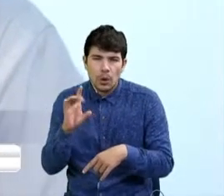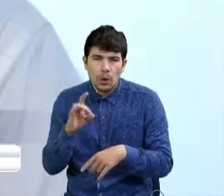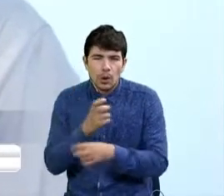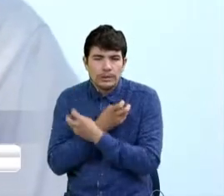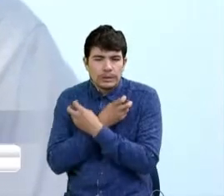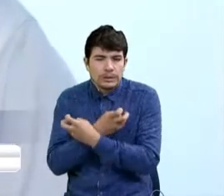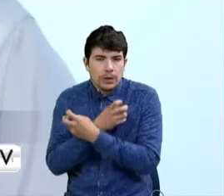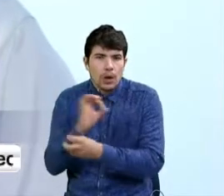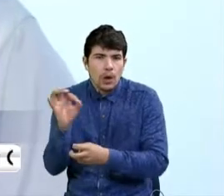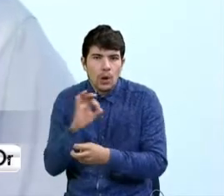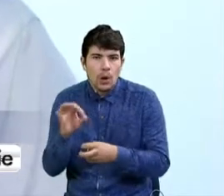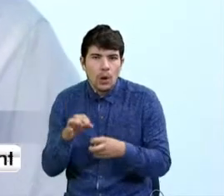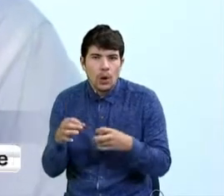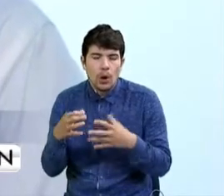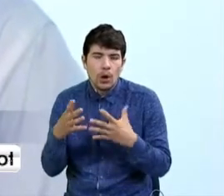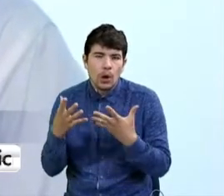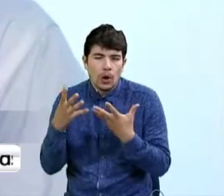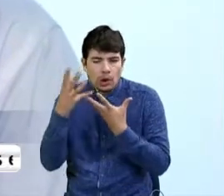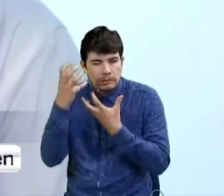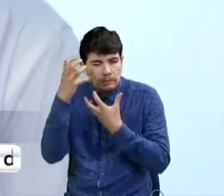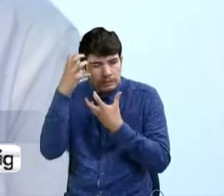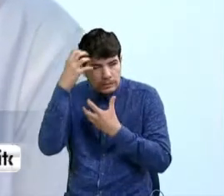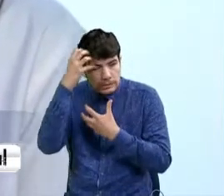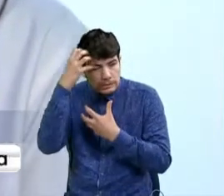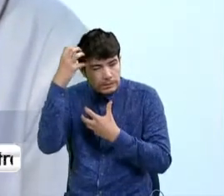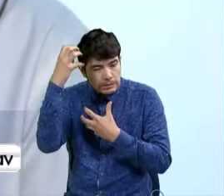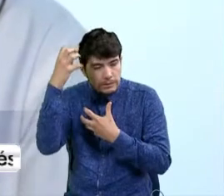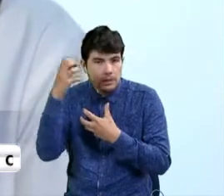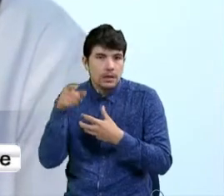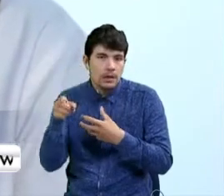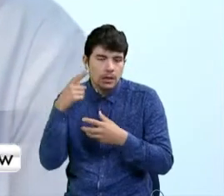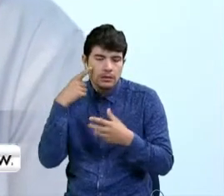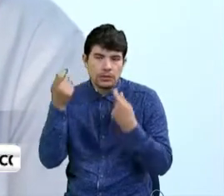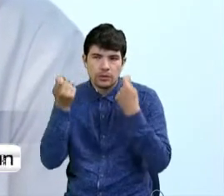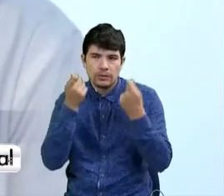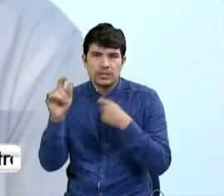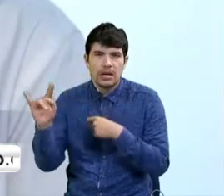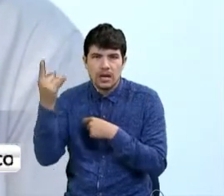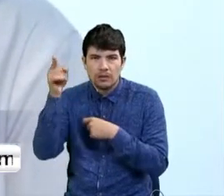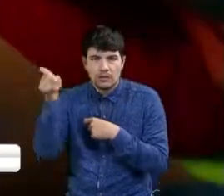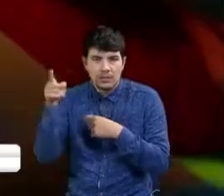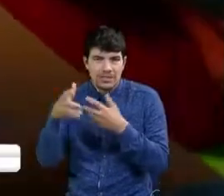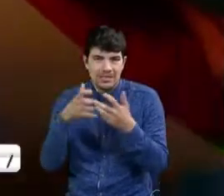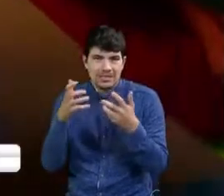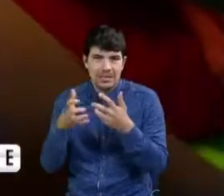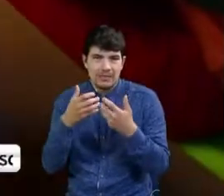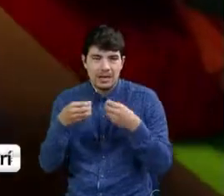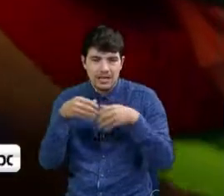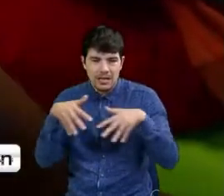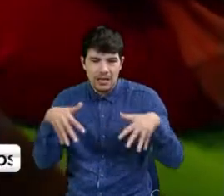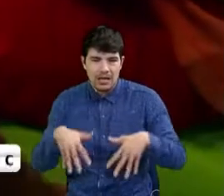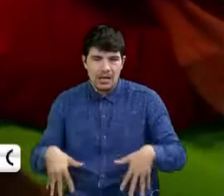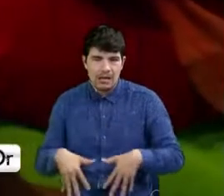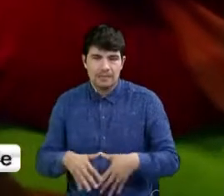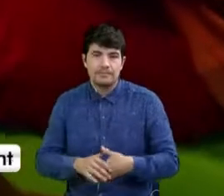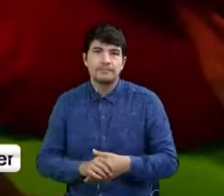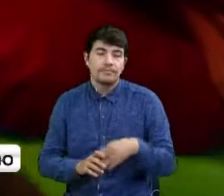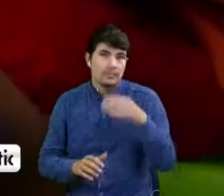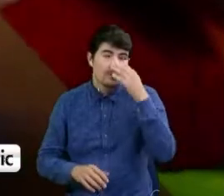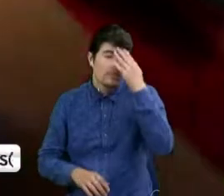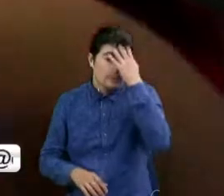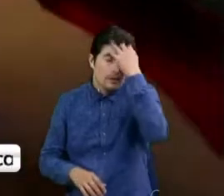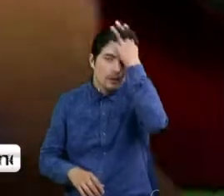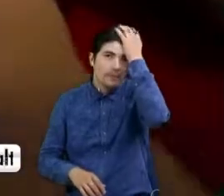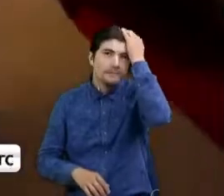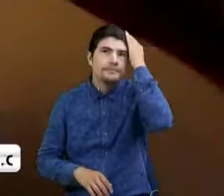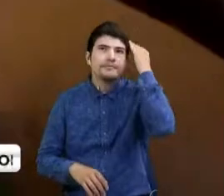algún tipo de convulsiones en los que su patrón no es normal y se sospecha que sea algún tumor del sistema nervioso central. Afortunadamente para ellos,